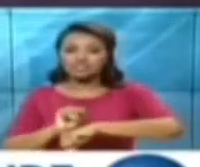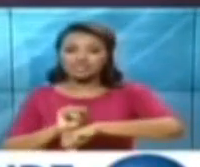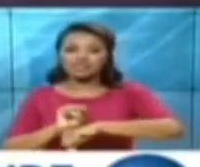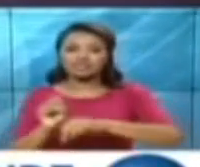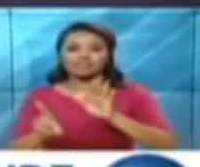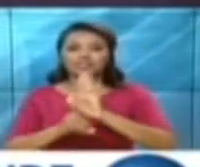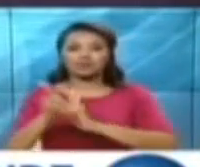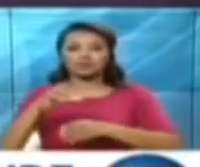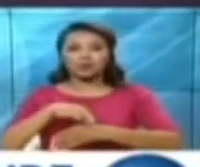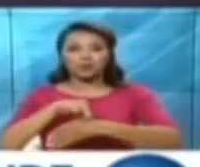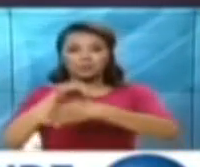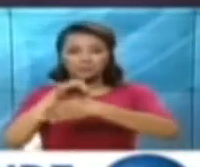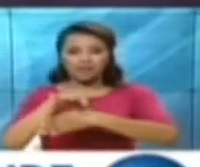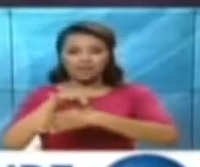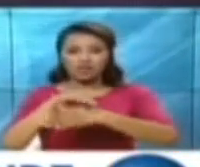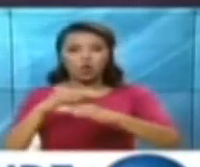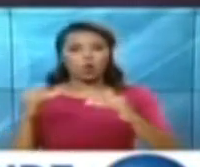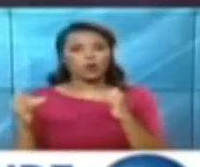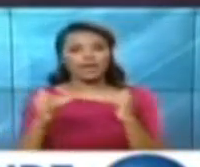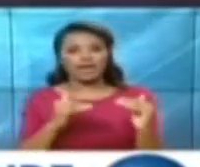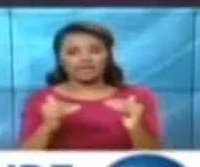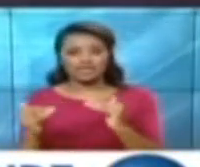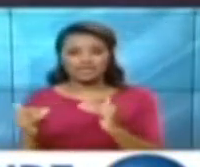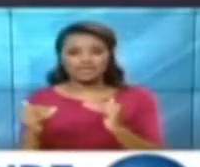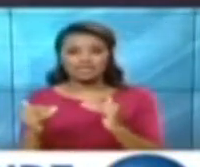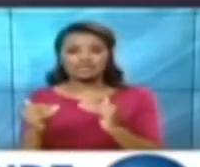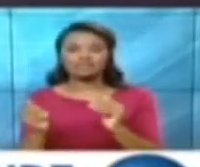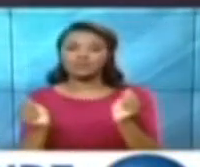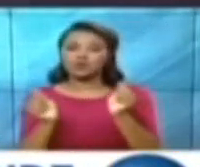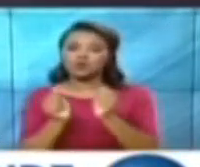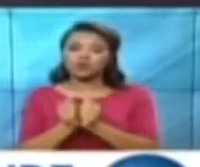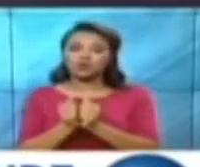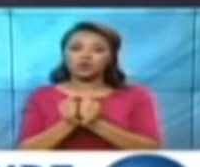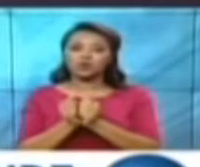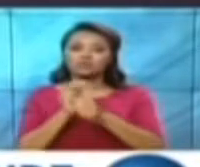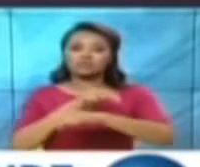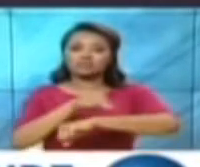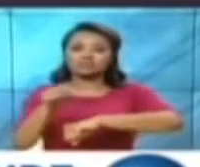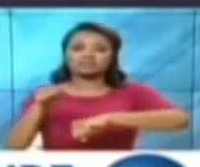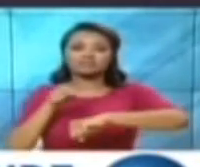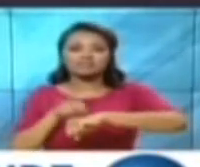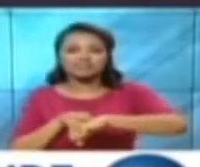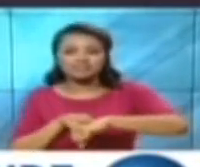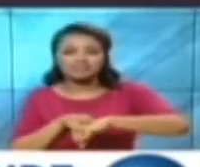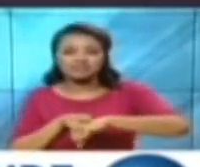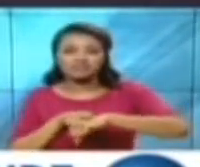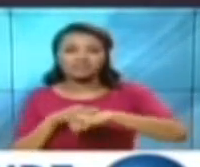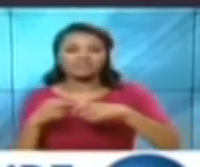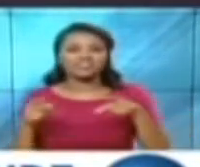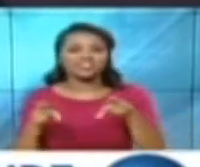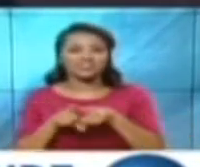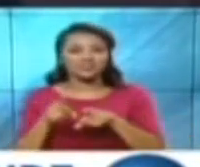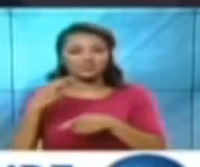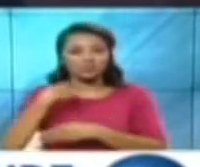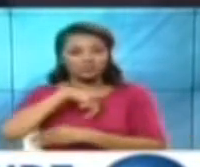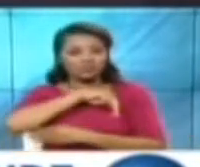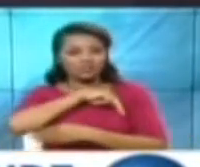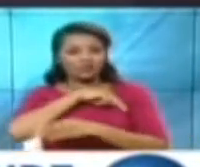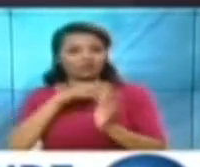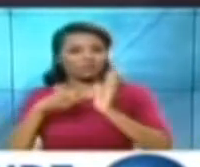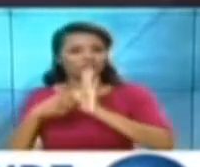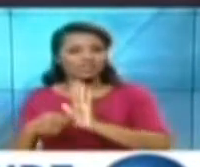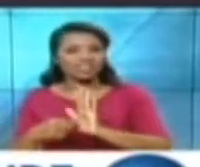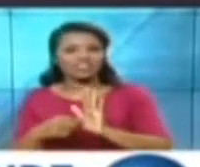humano con equilibrio con la naturaleza estamos proponiendo un